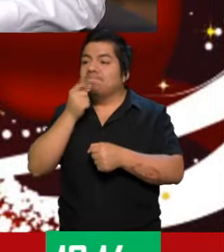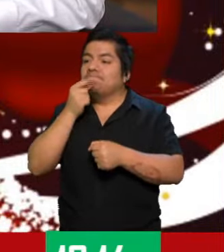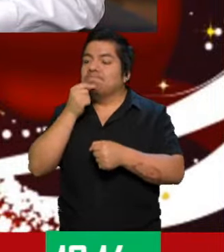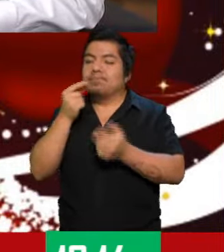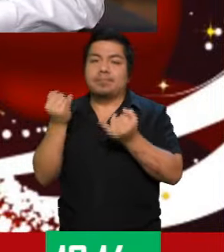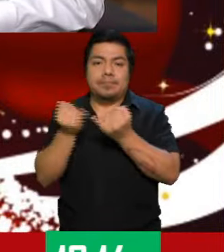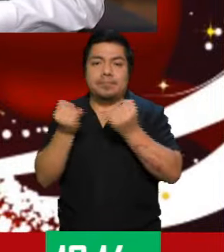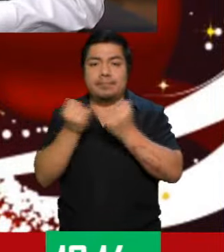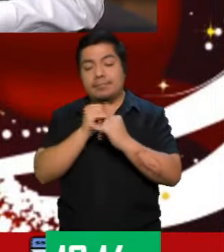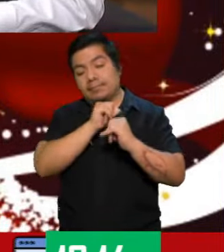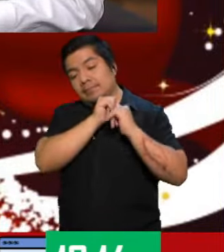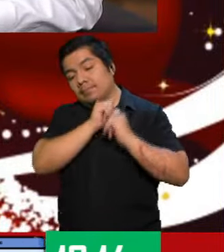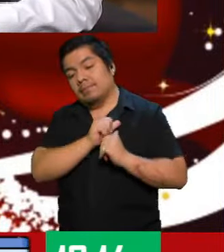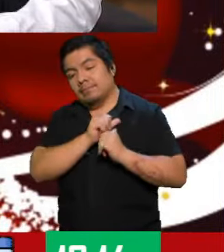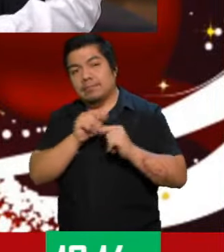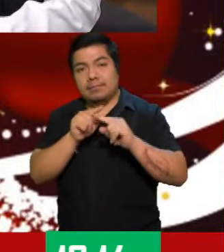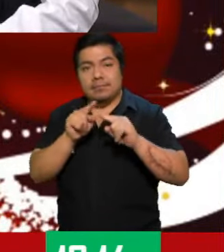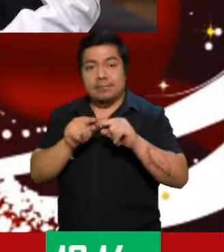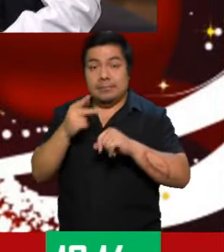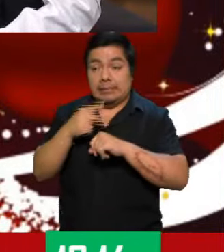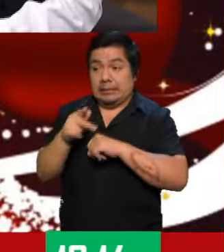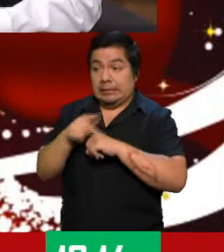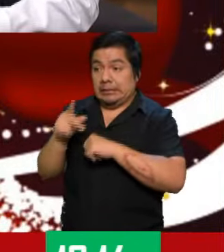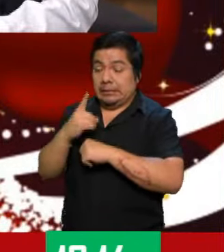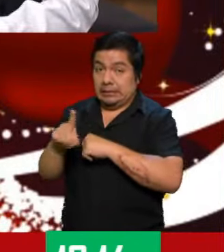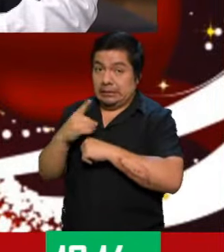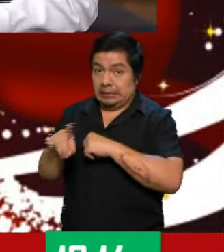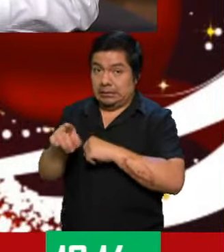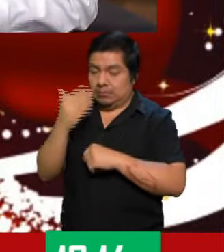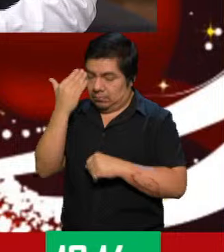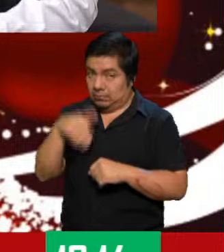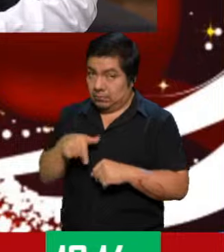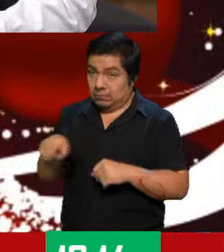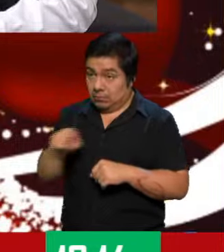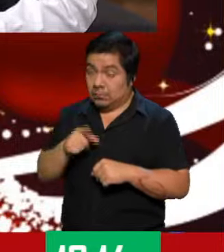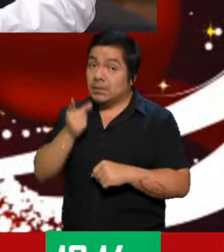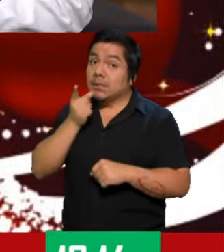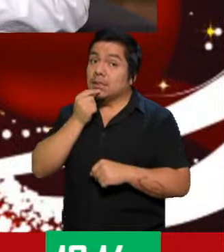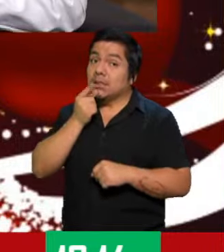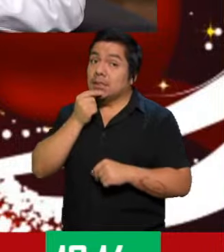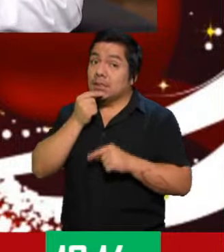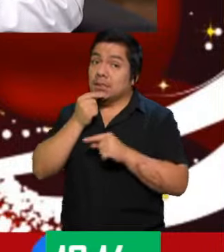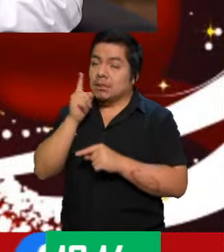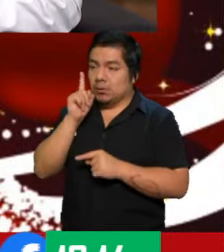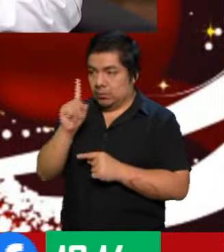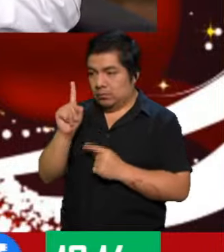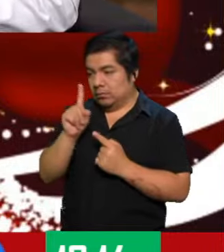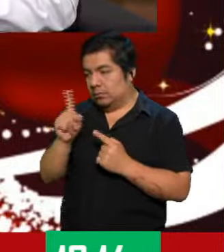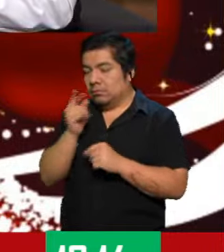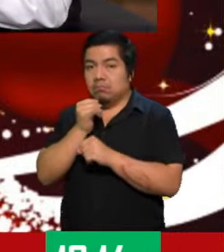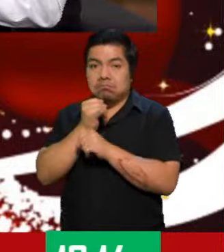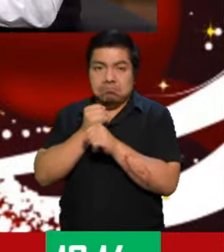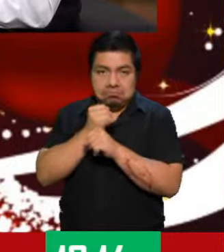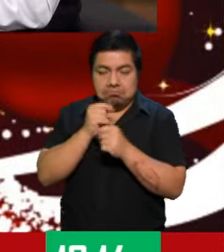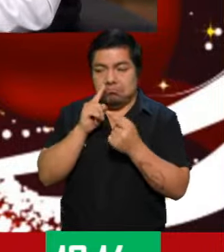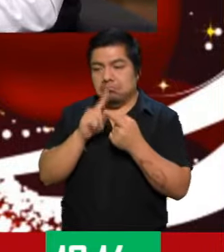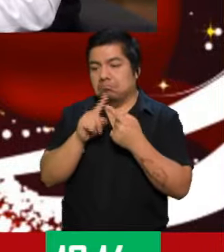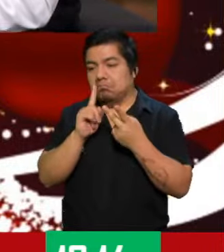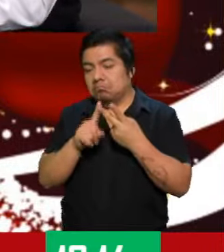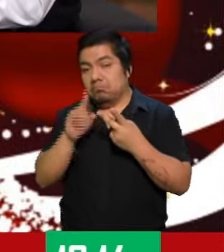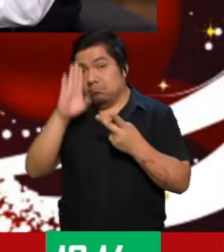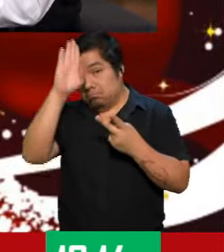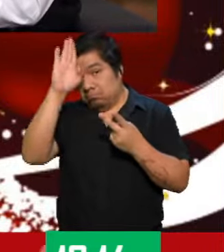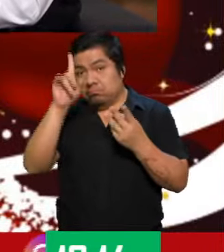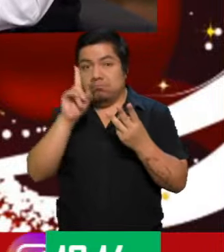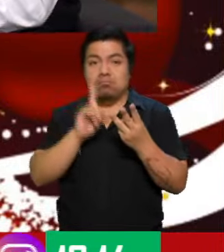los funcionarios que tienen funciones de riesgo, porque la policía es una, pero está la policía de investigación, los compañeros